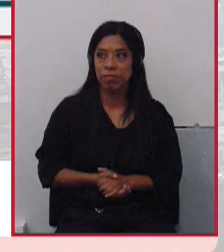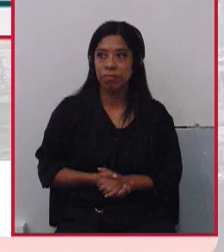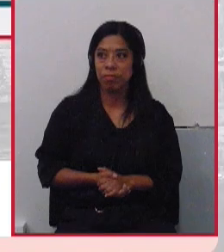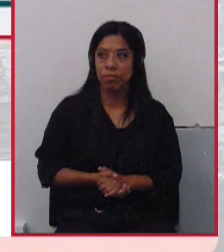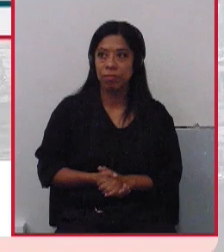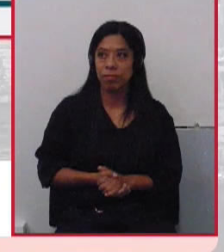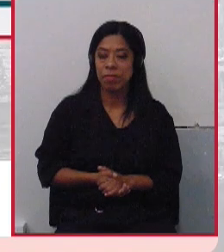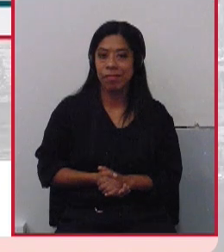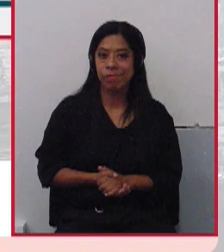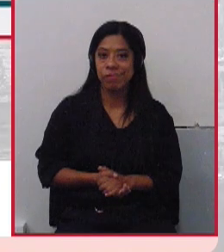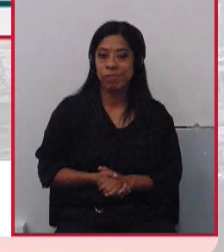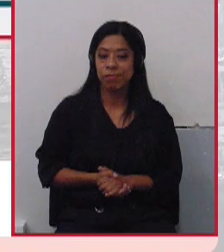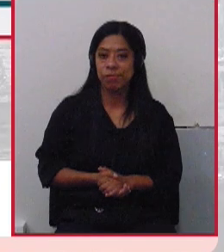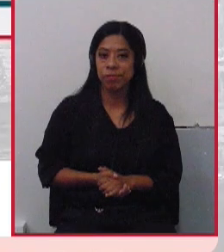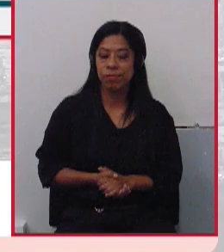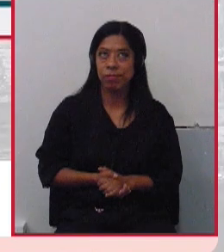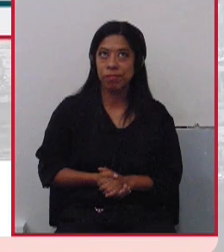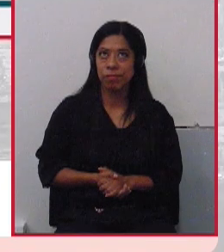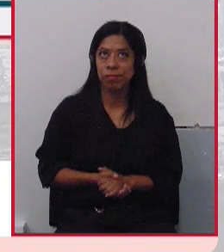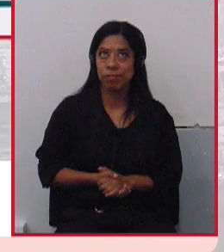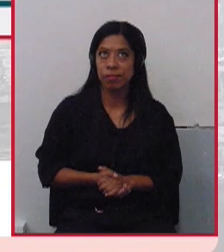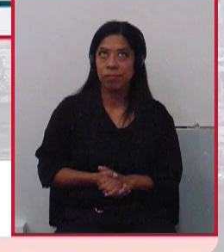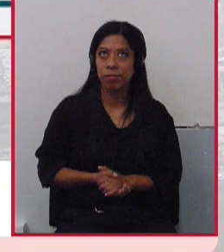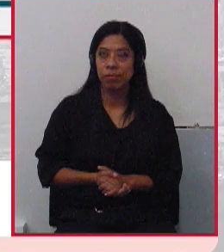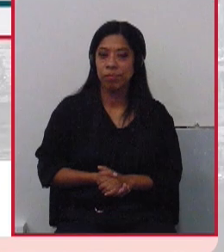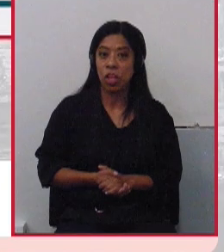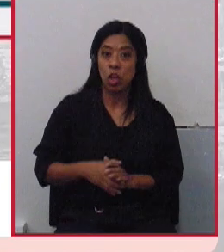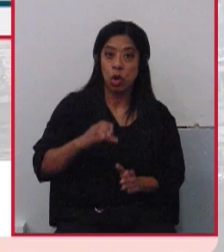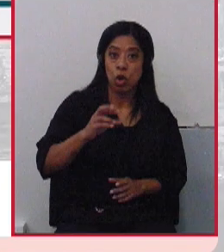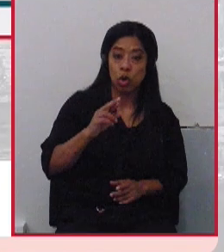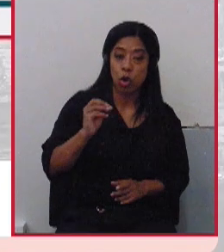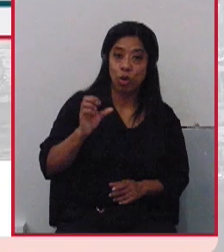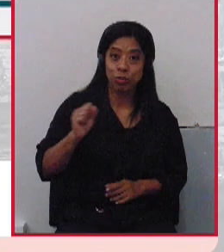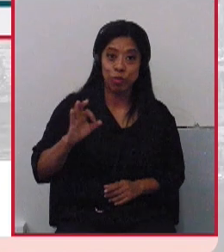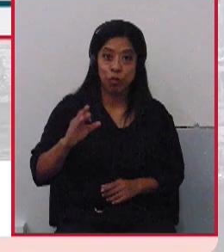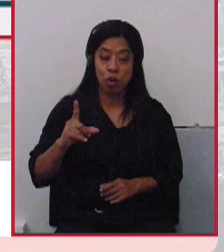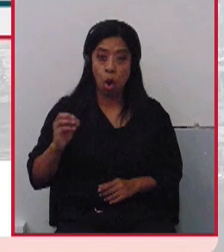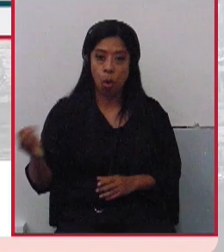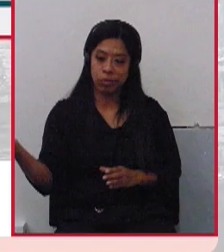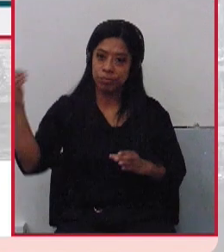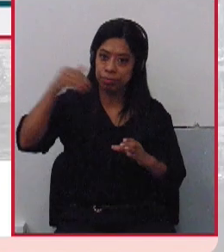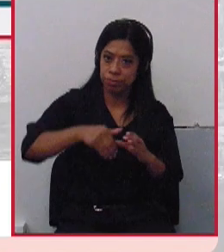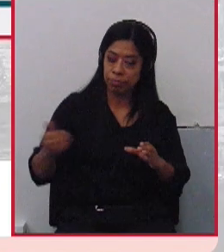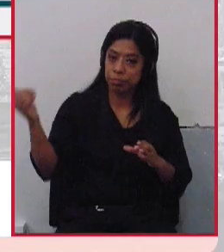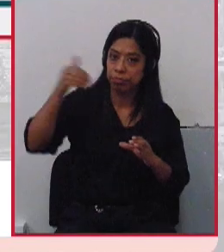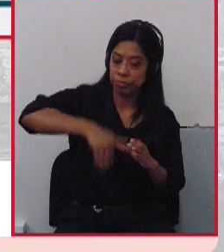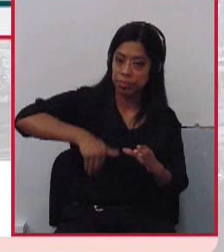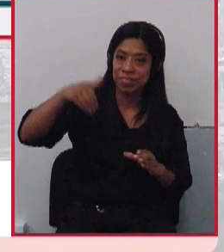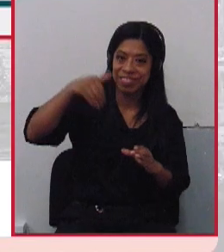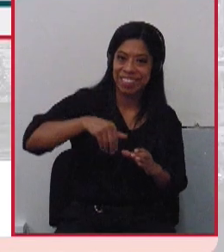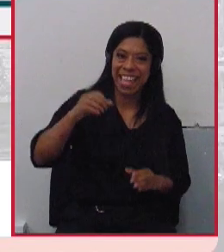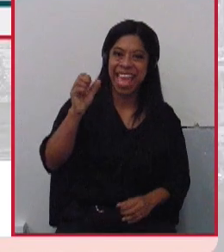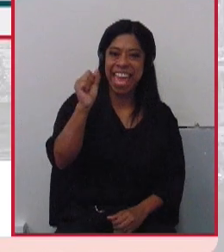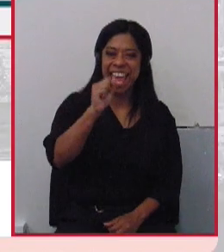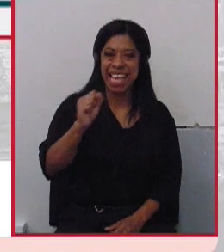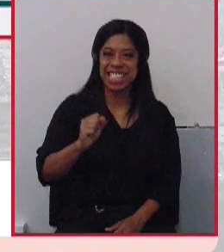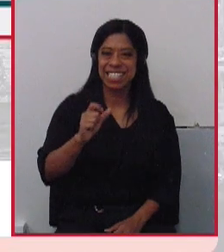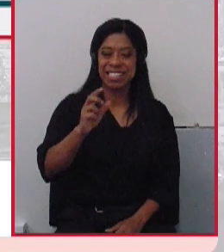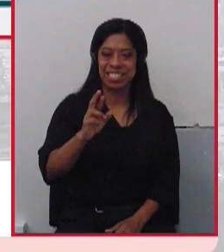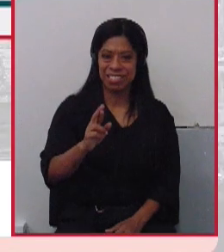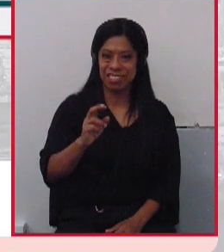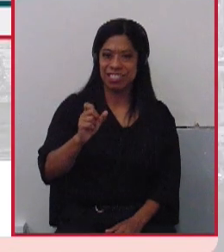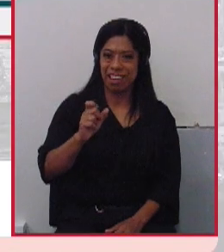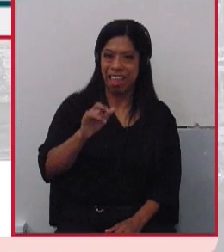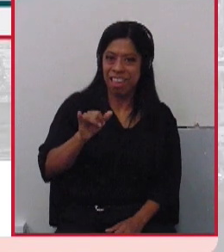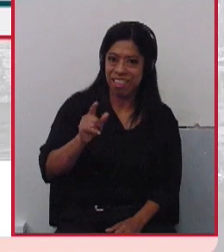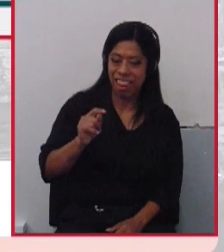o lo que alimenta al crossflow, colocamos unos strainers para poder cuidar las válvulas